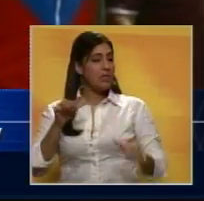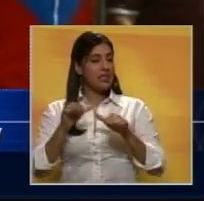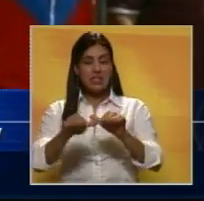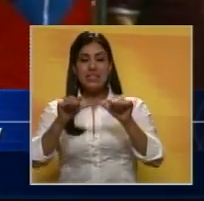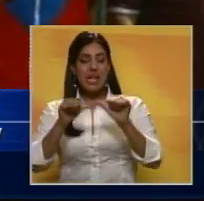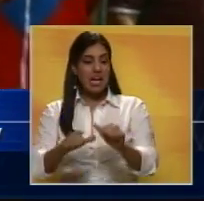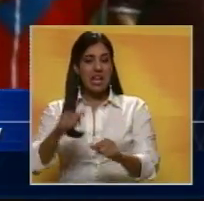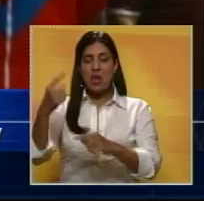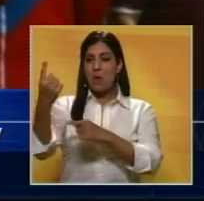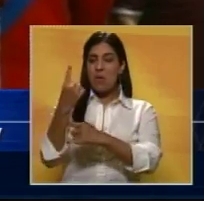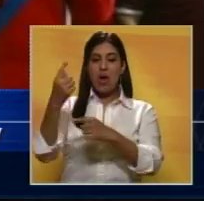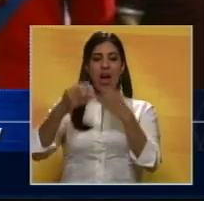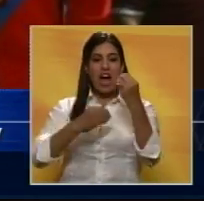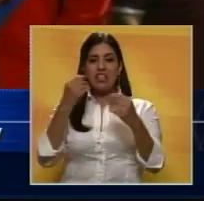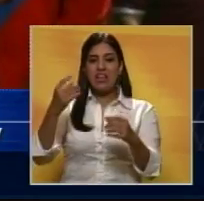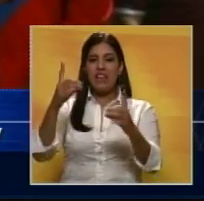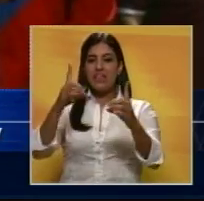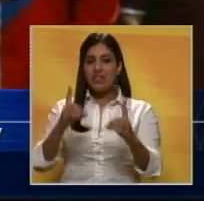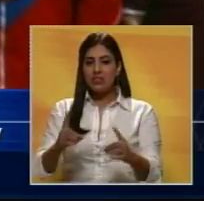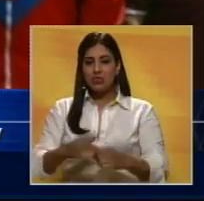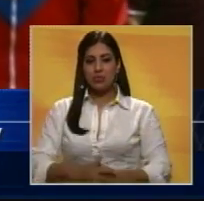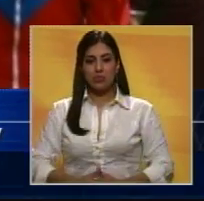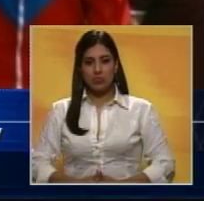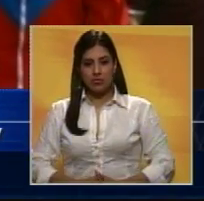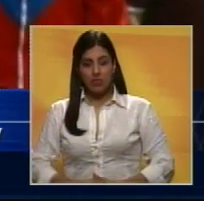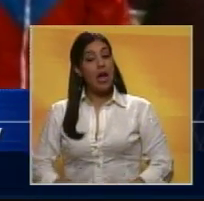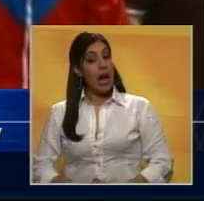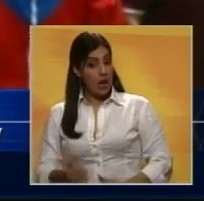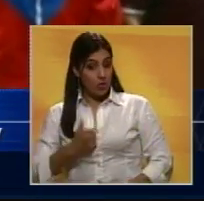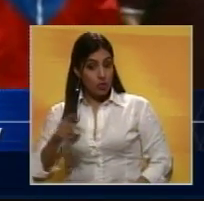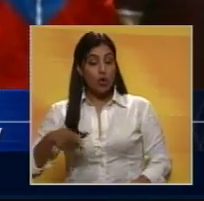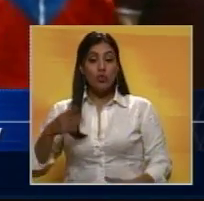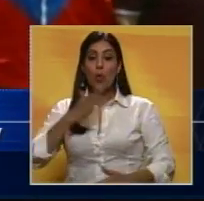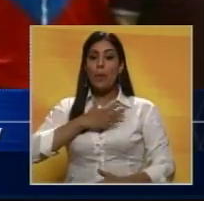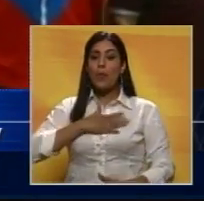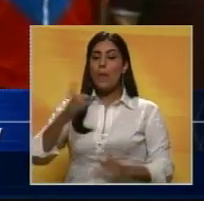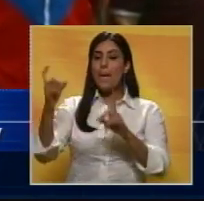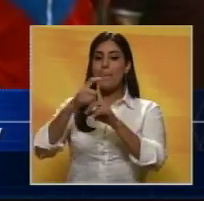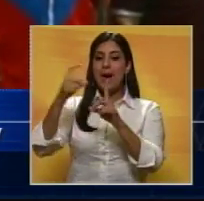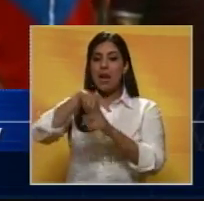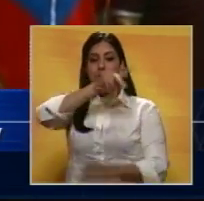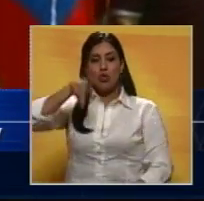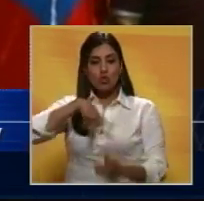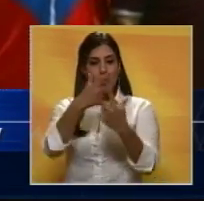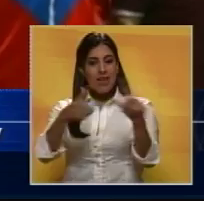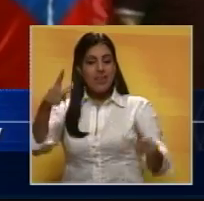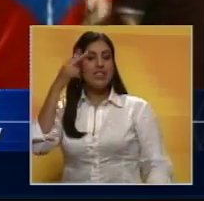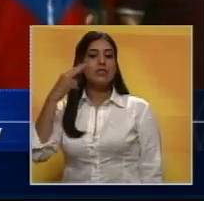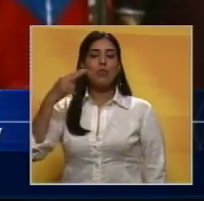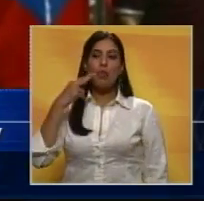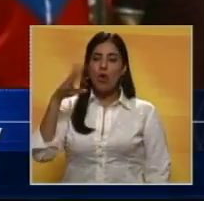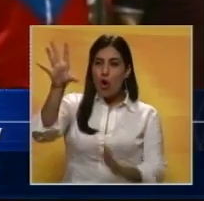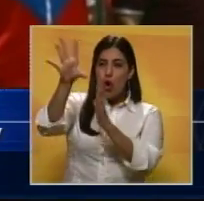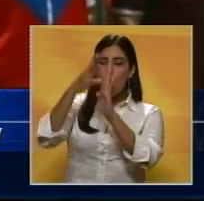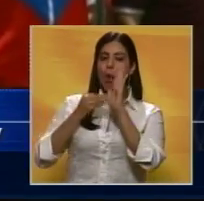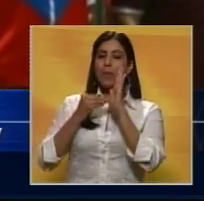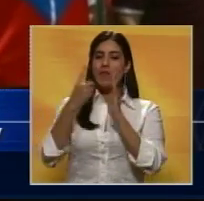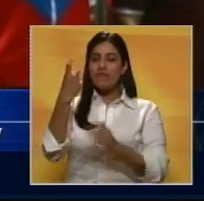seguir la impunidad haciendo de las suyas. Hagamos propias las palabras de nuestro libertador Simón Bolívar.